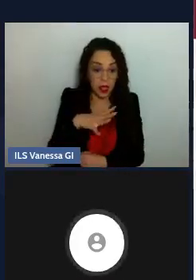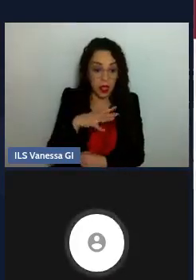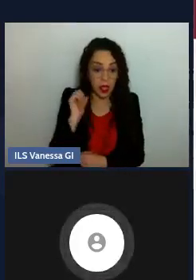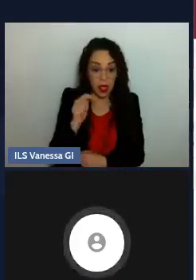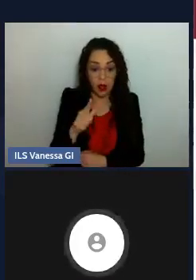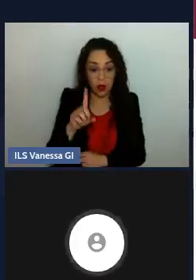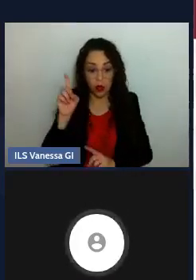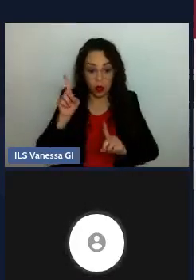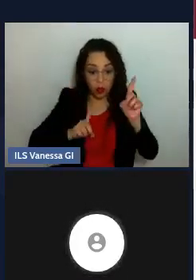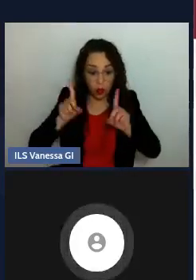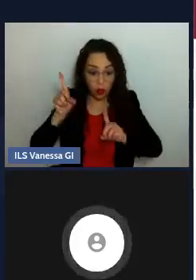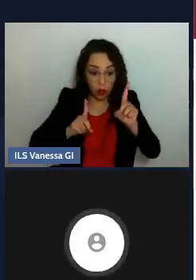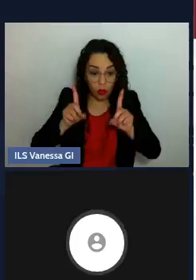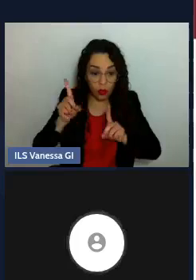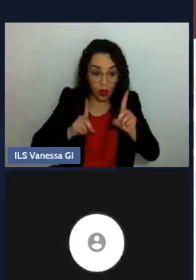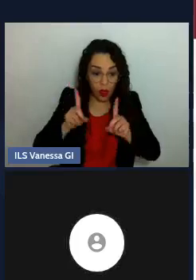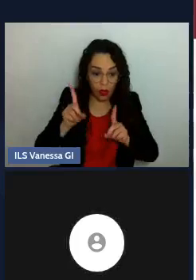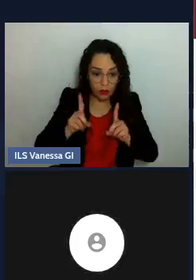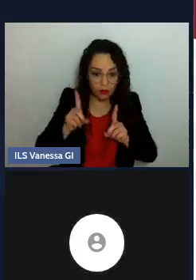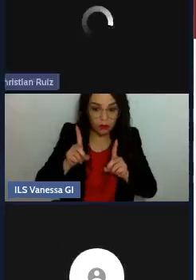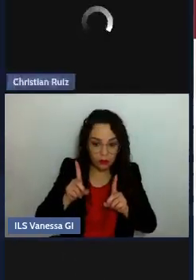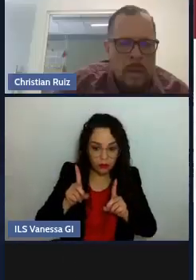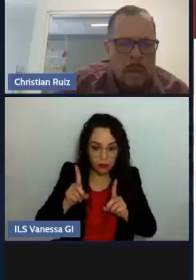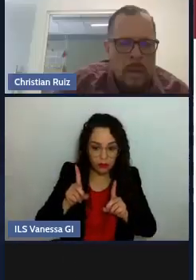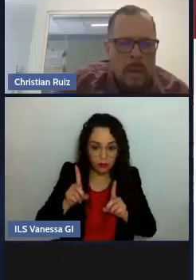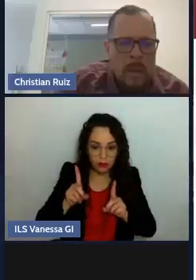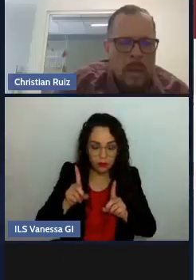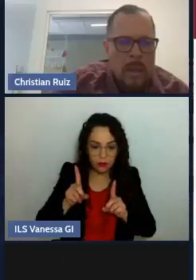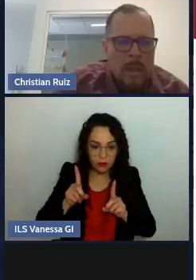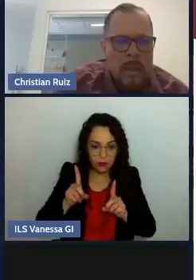Creo que terminamos un poquito antes.